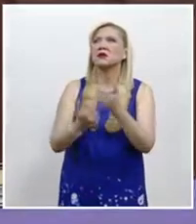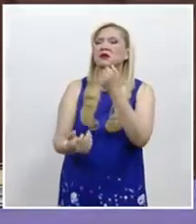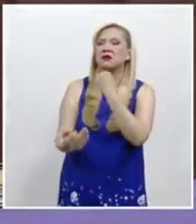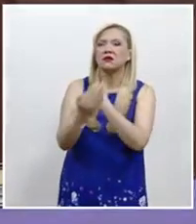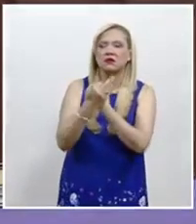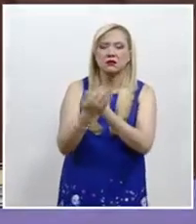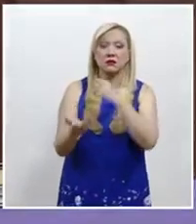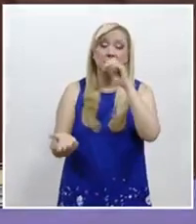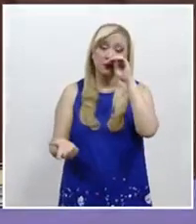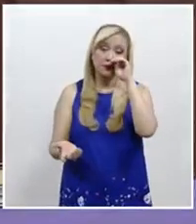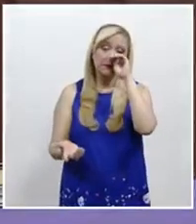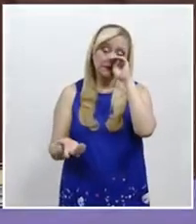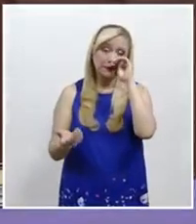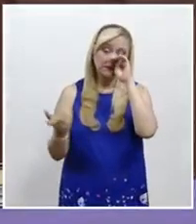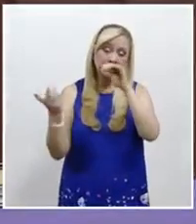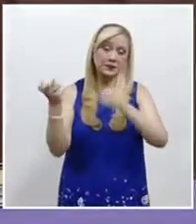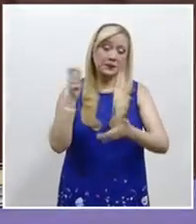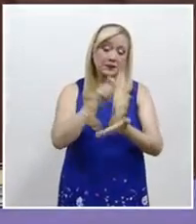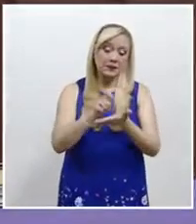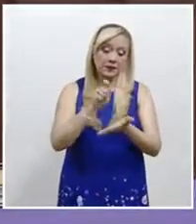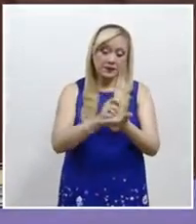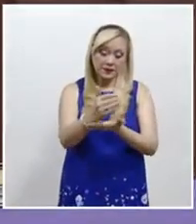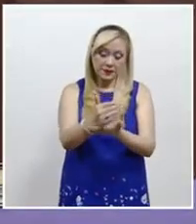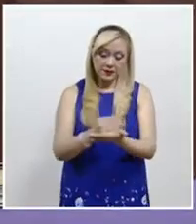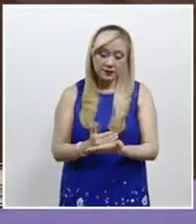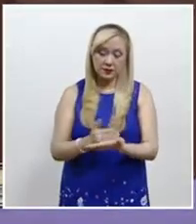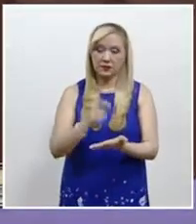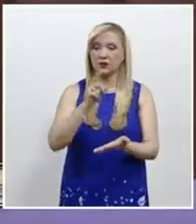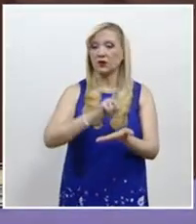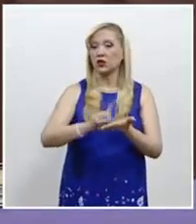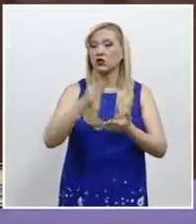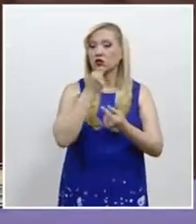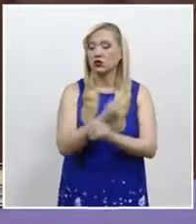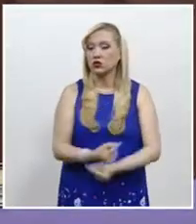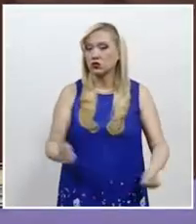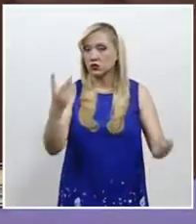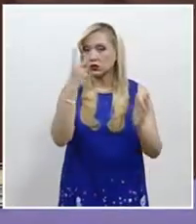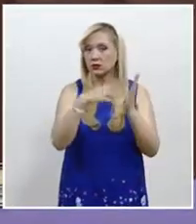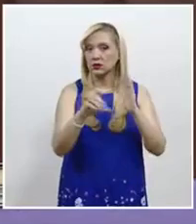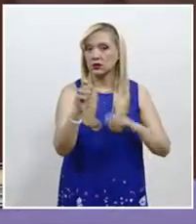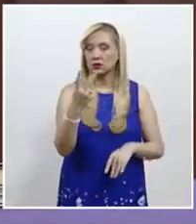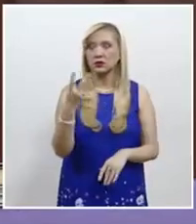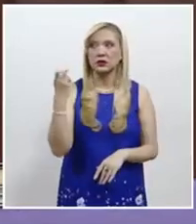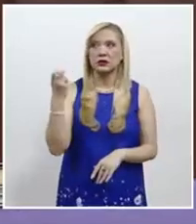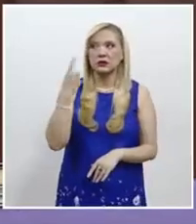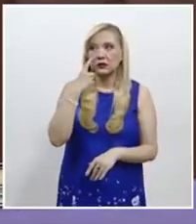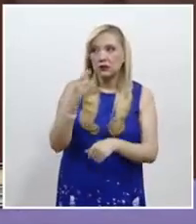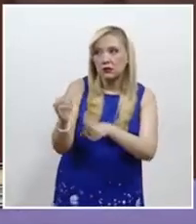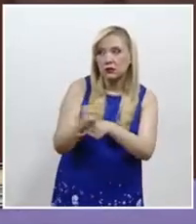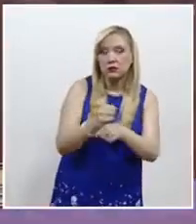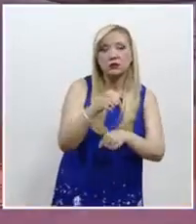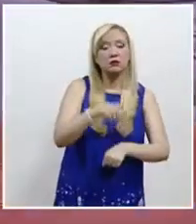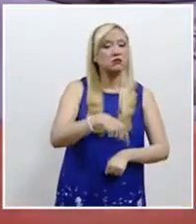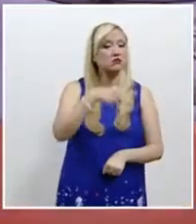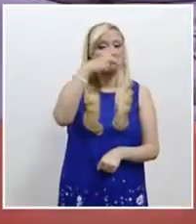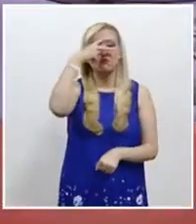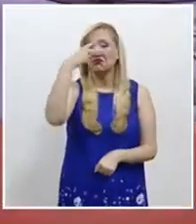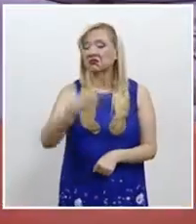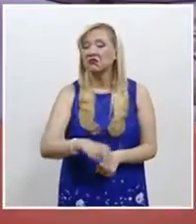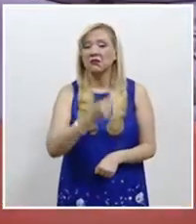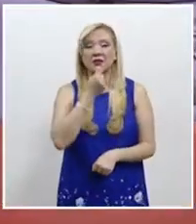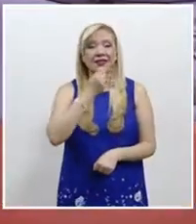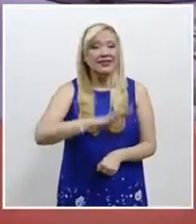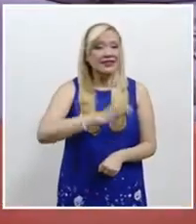acuerdo con el coautor del Índice de los Derechos de la Niñez 2022, el país es un espacio inapropiado donde niñas y niños no